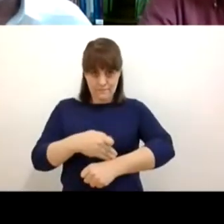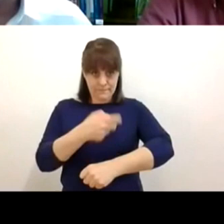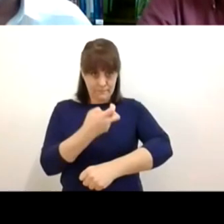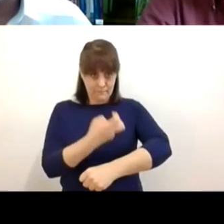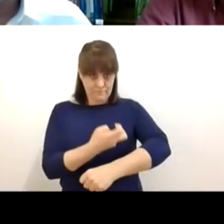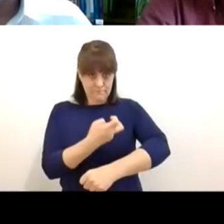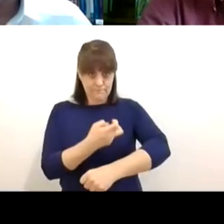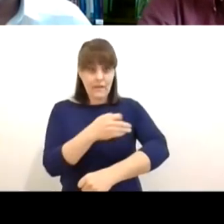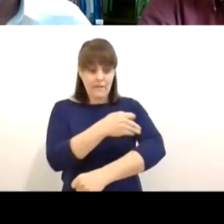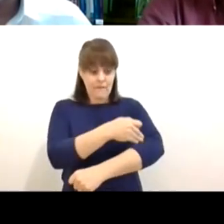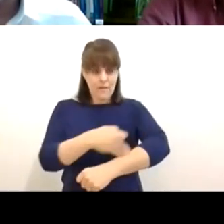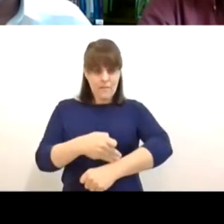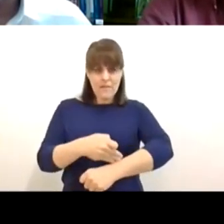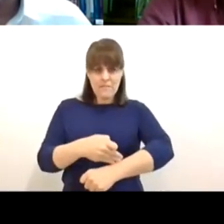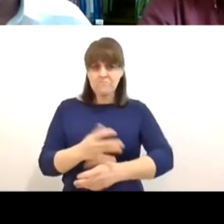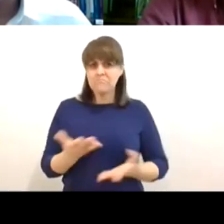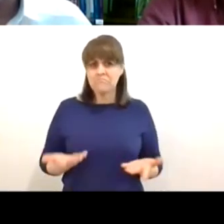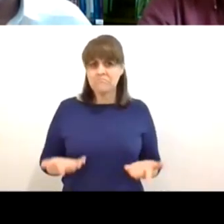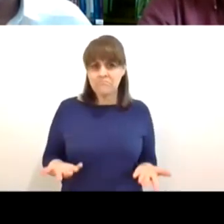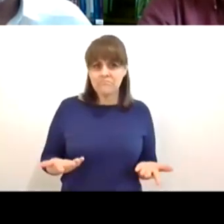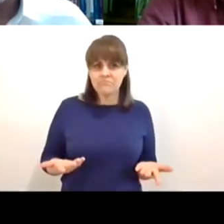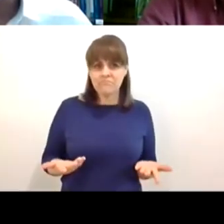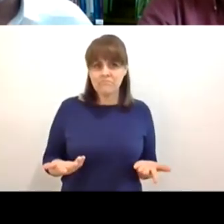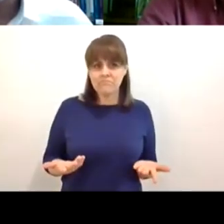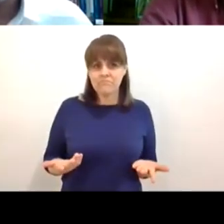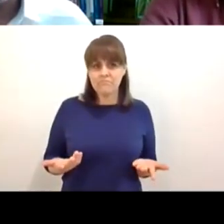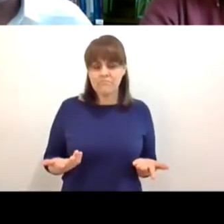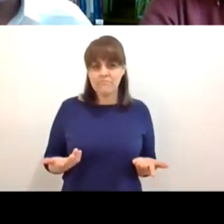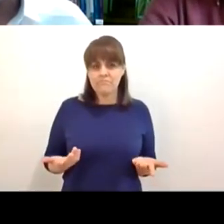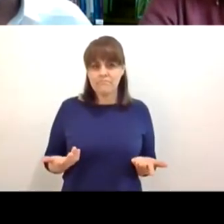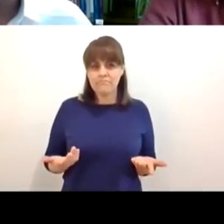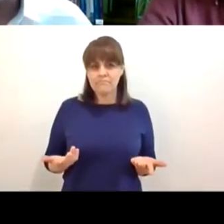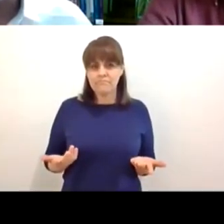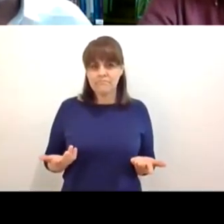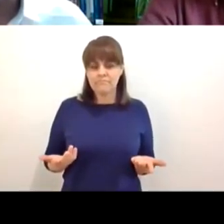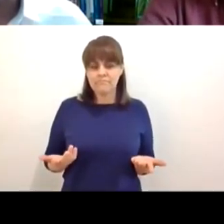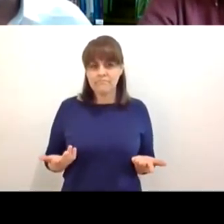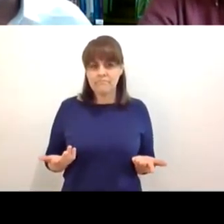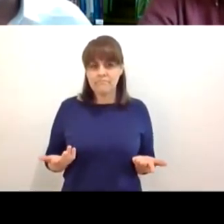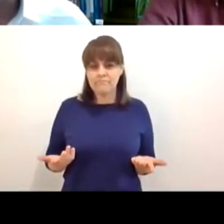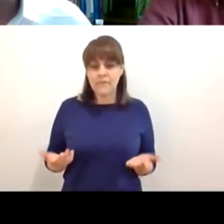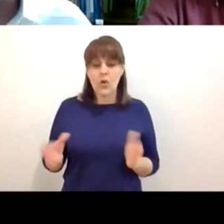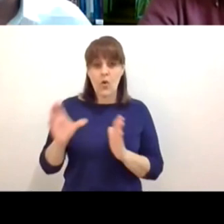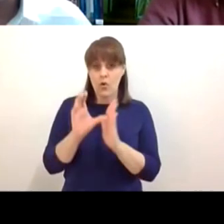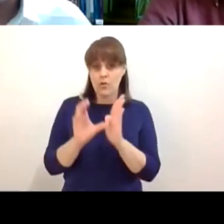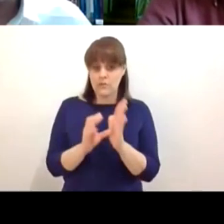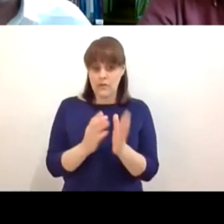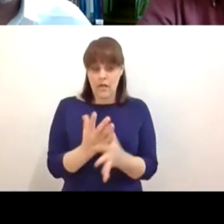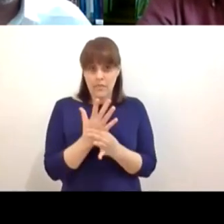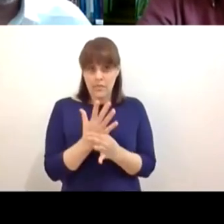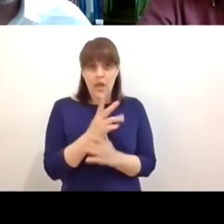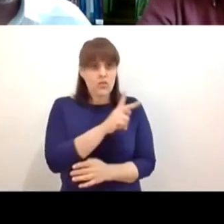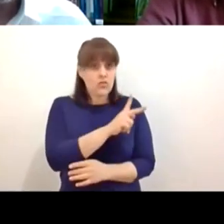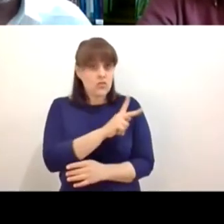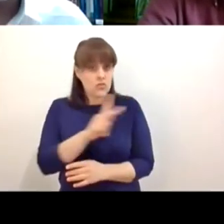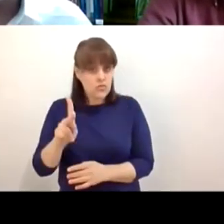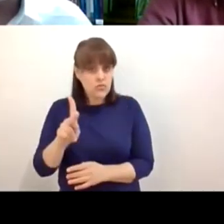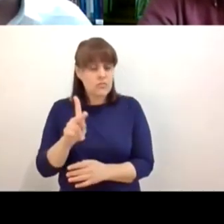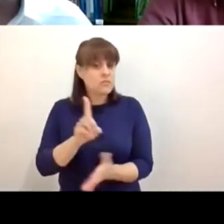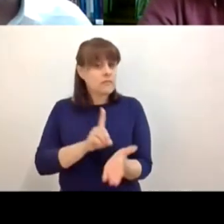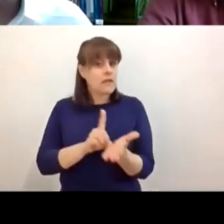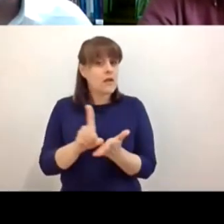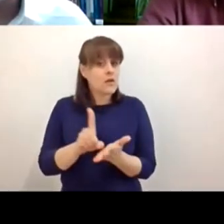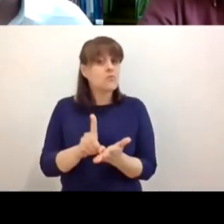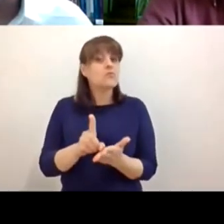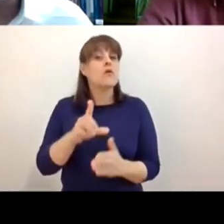referirme al tema de la familia en el sentido amplio de lo que dice la propia Constitución, que todos tenemos derecho a una familia, y no